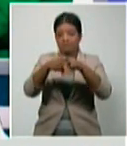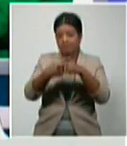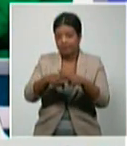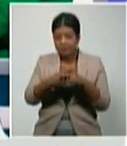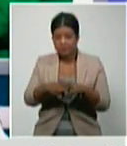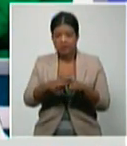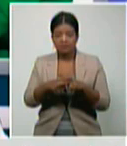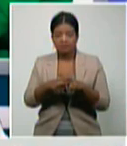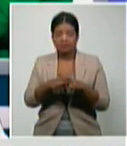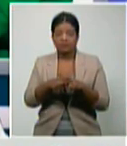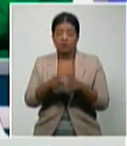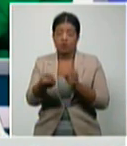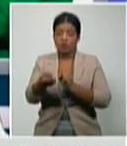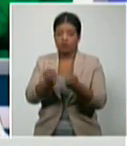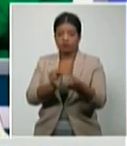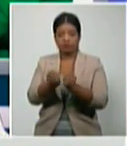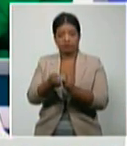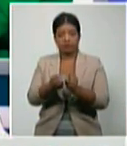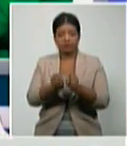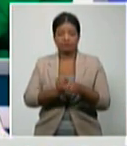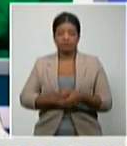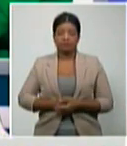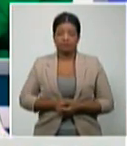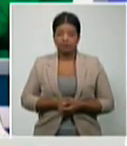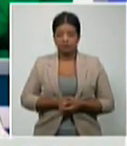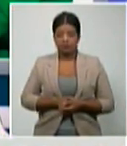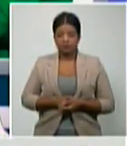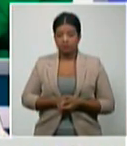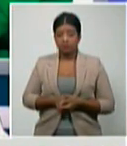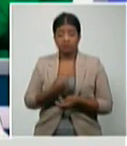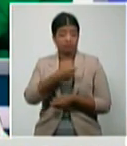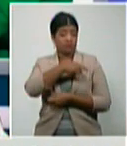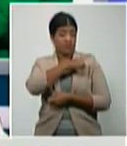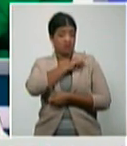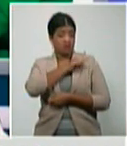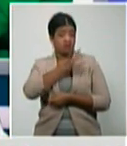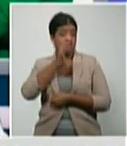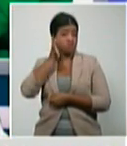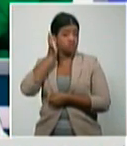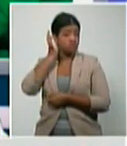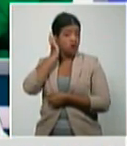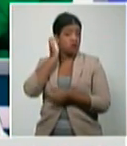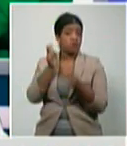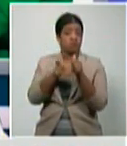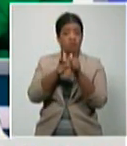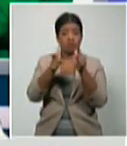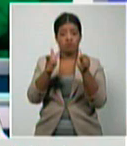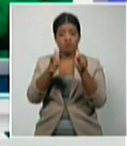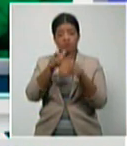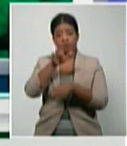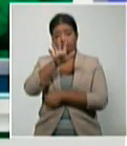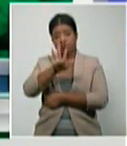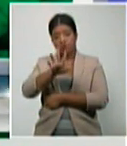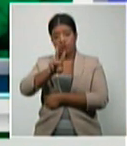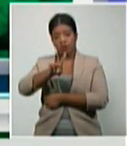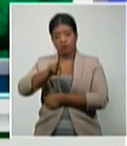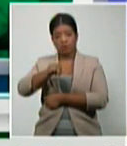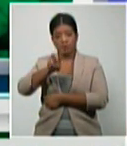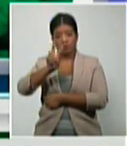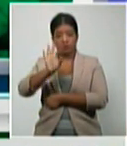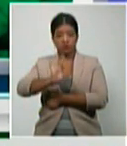de control de foco. Ayer el sexo femenino predominó con un 52,2%